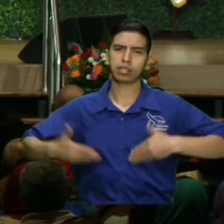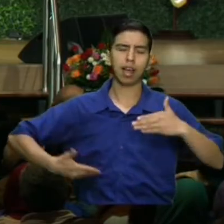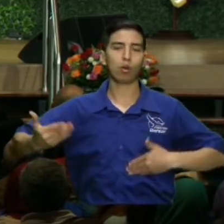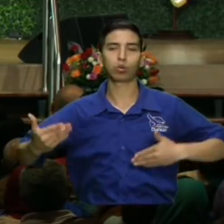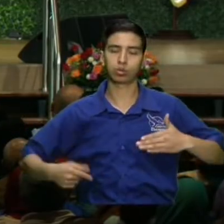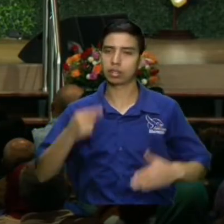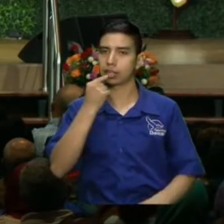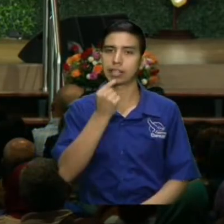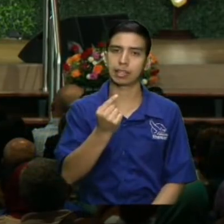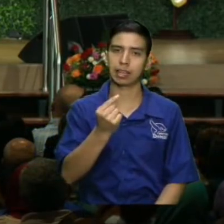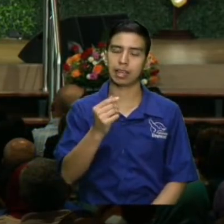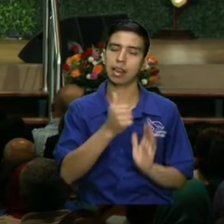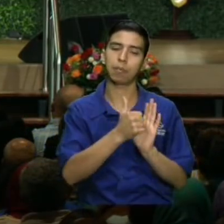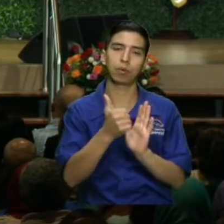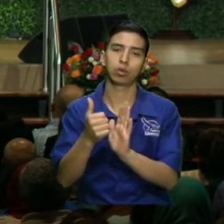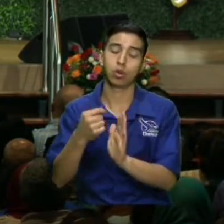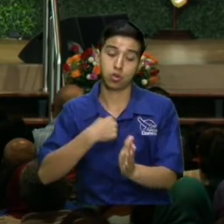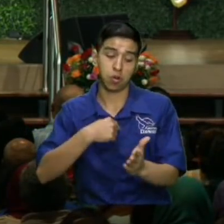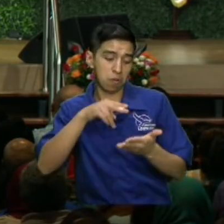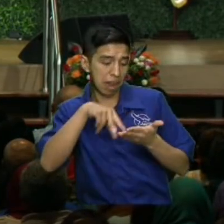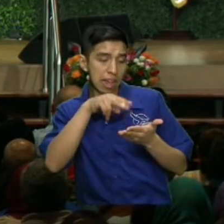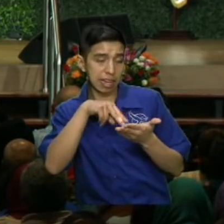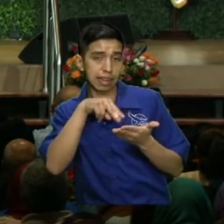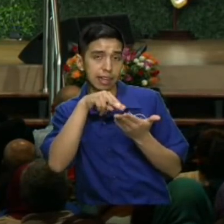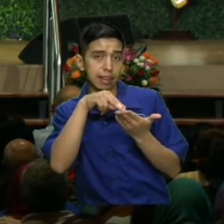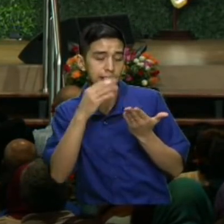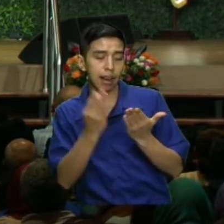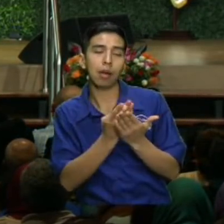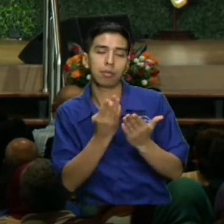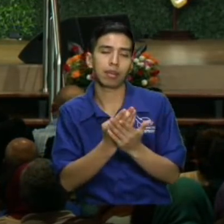Entonces leí toda la Biblia.